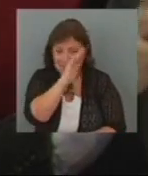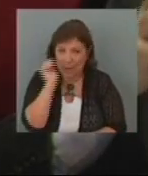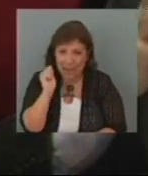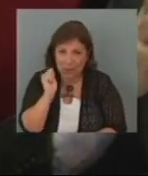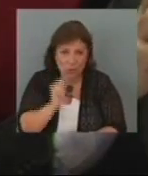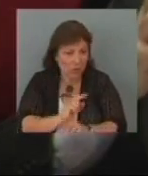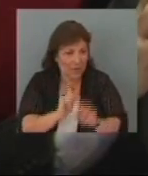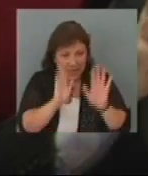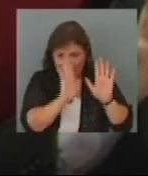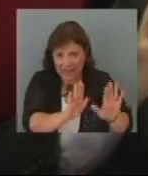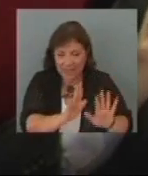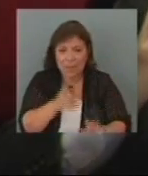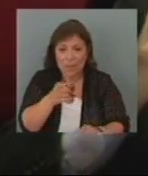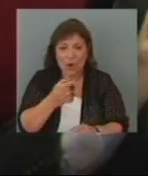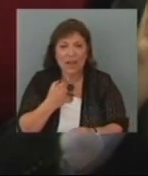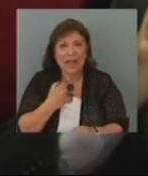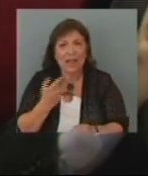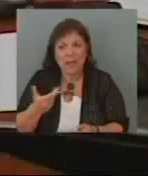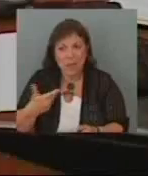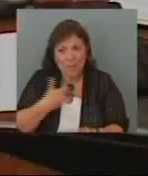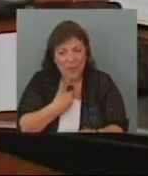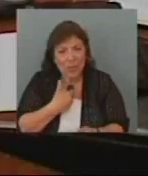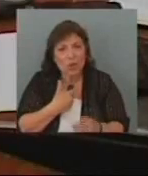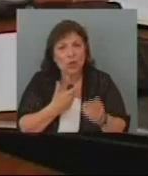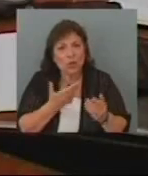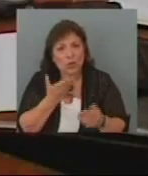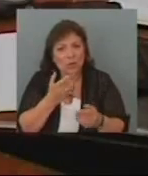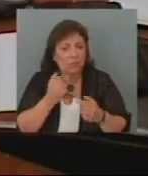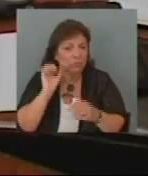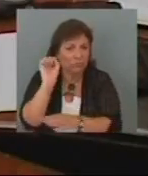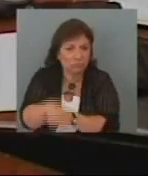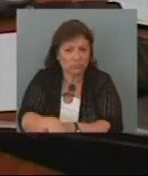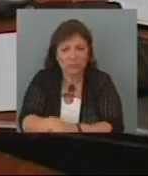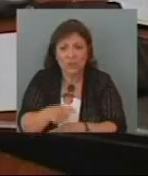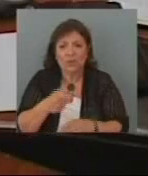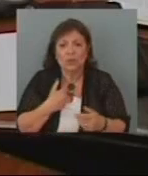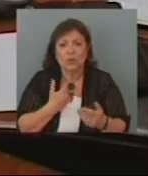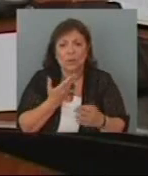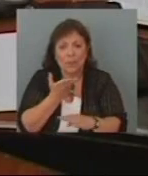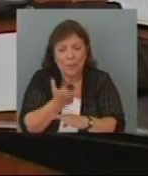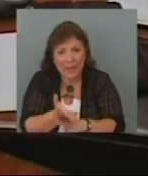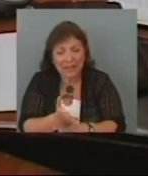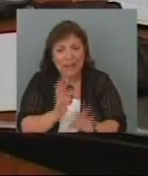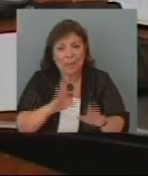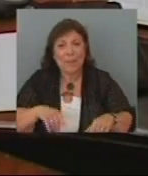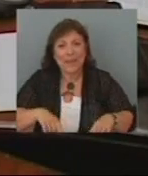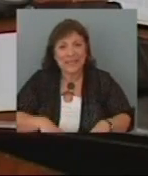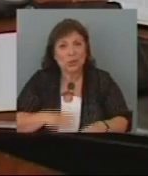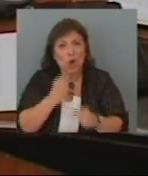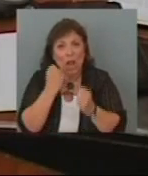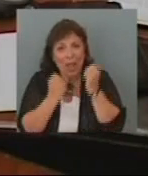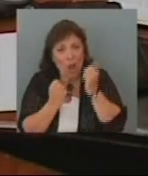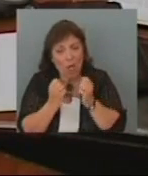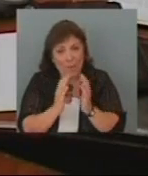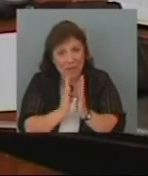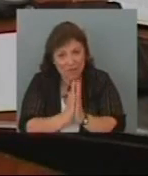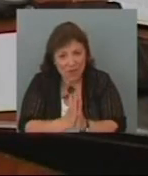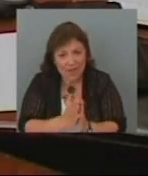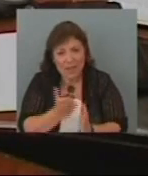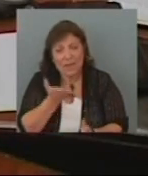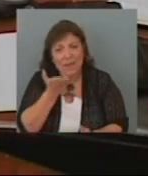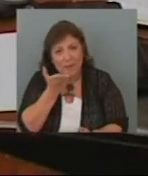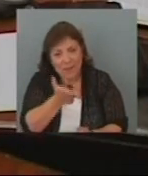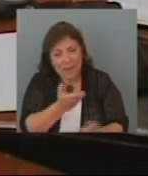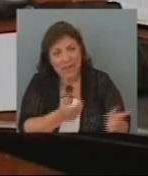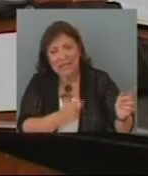cuando el senador interpelante lo había solicitado. Mocionamos para que el señor ministro de Economía requiera